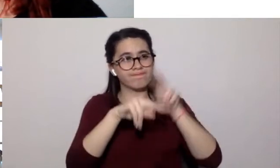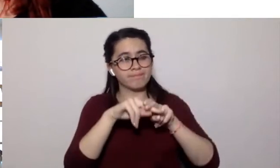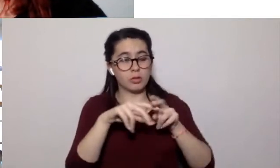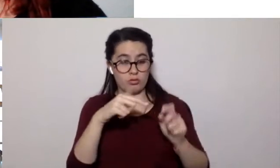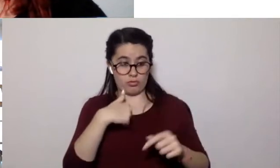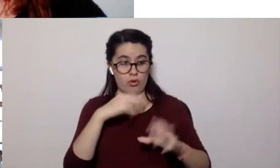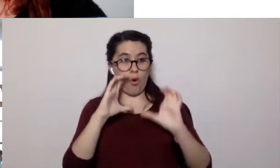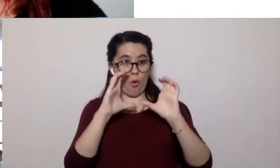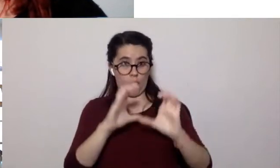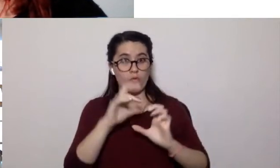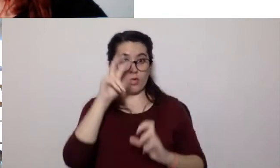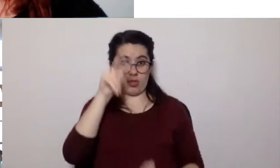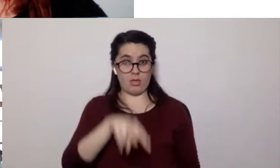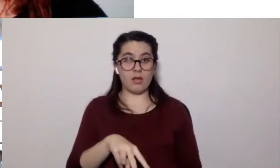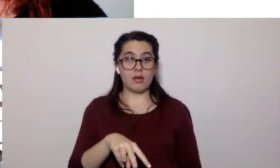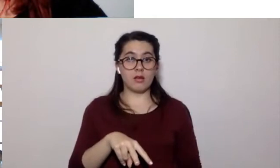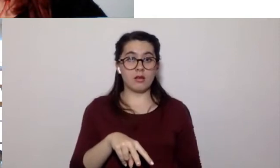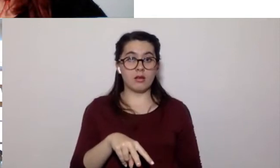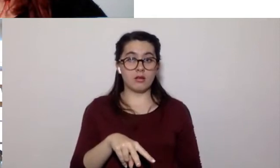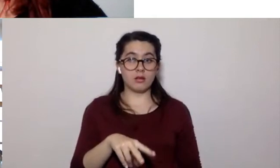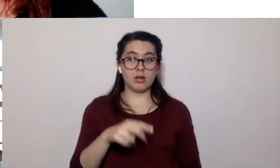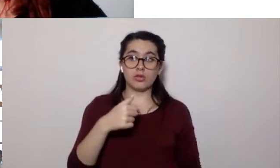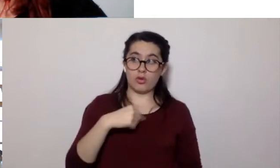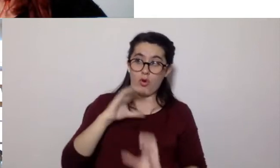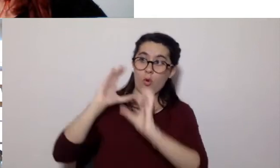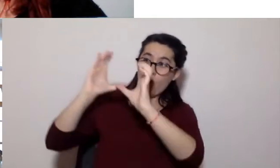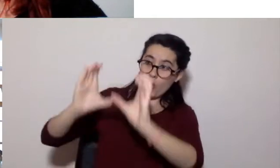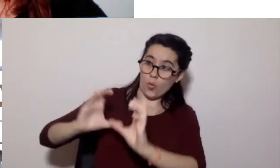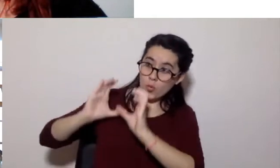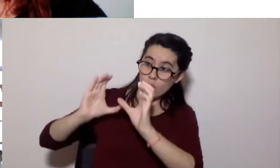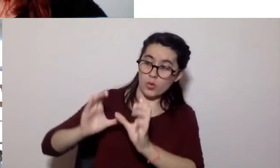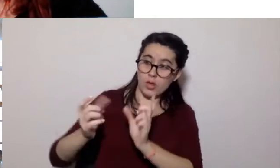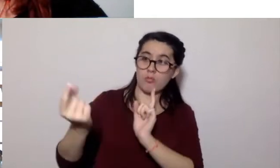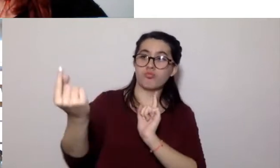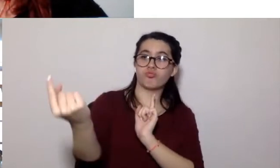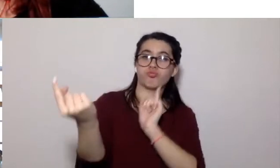realmente? ¿Estoy cuidándolas a ellas realmente?